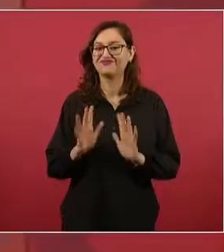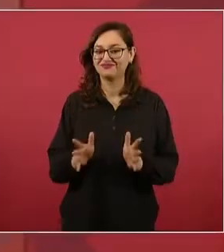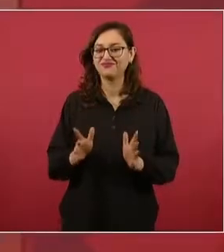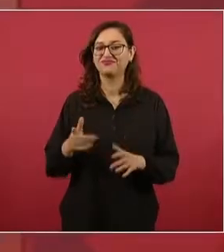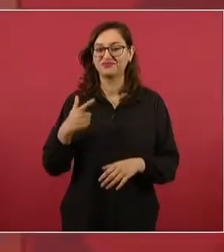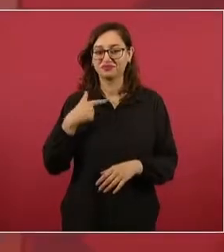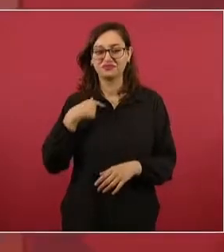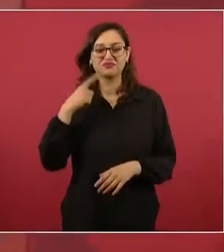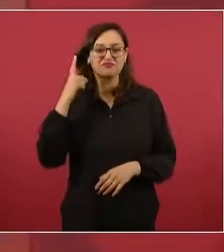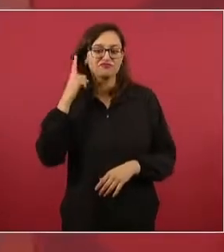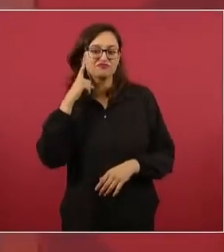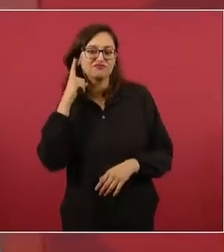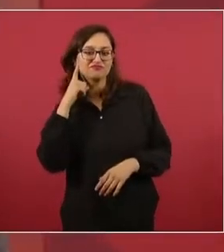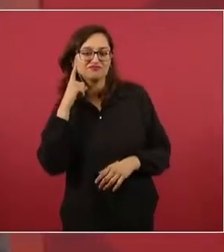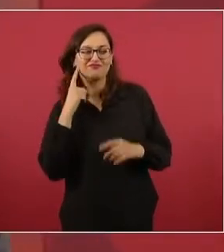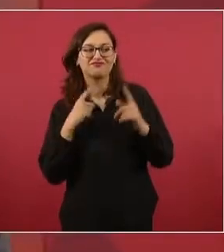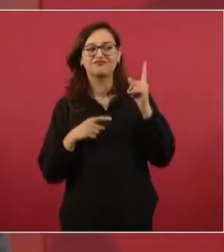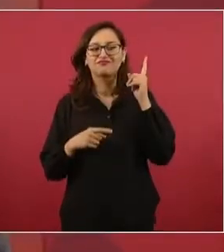otras voces,